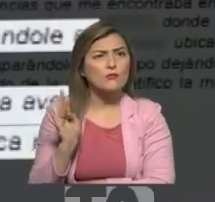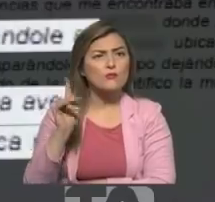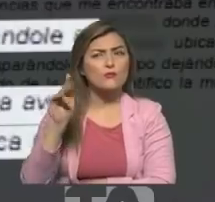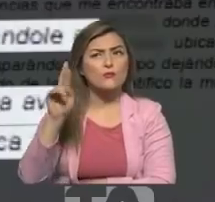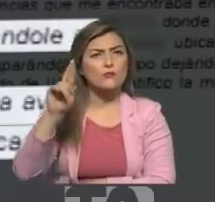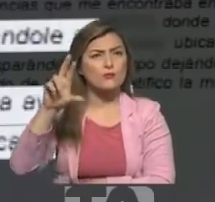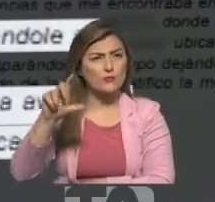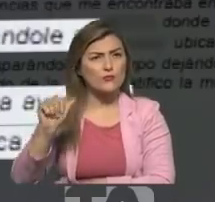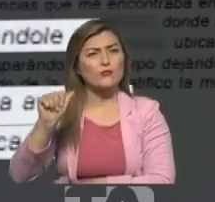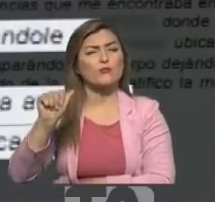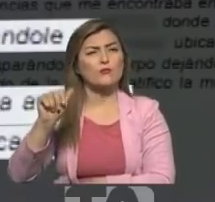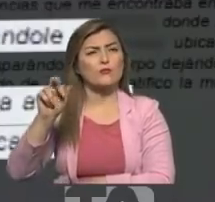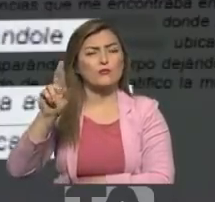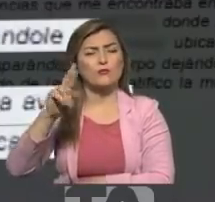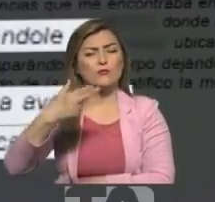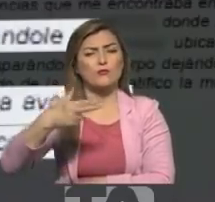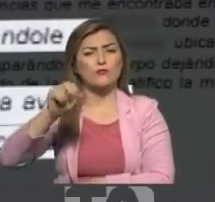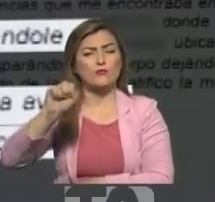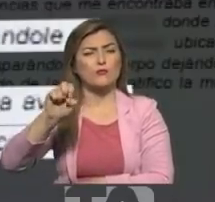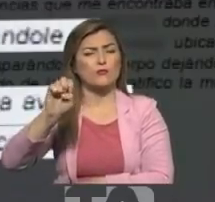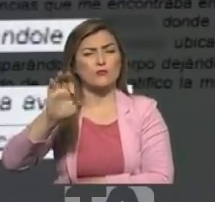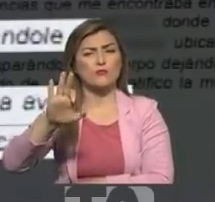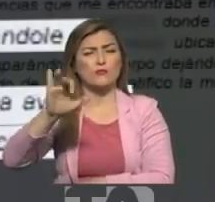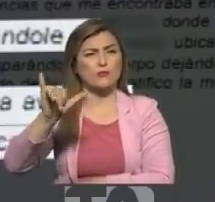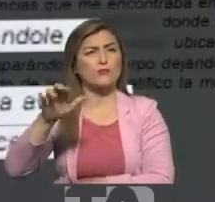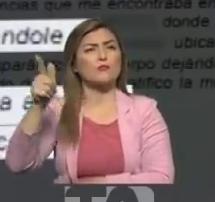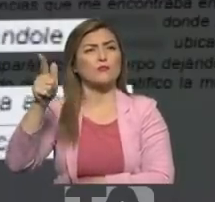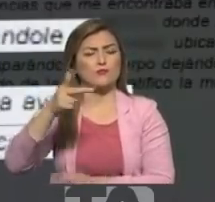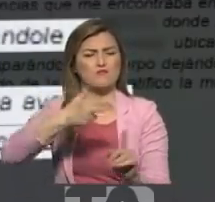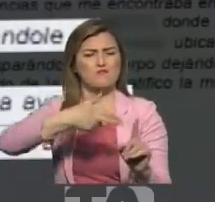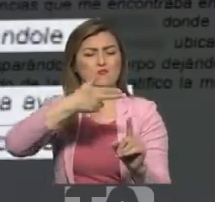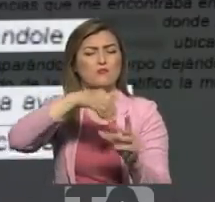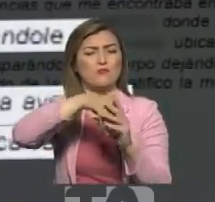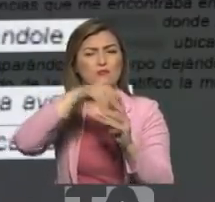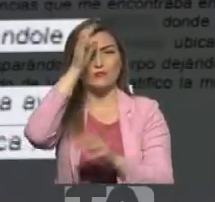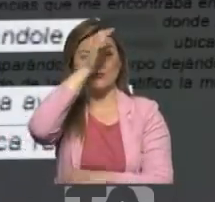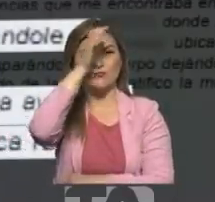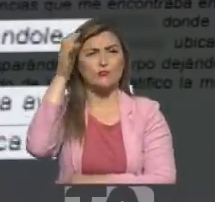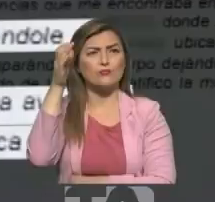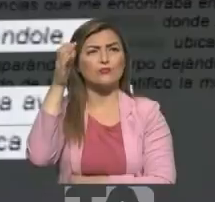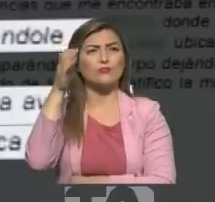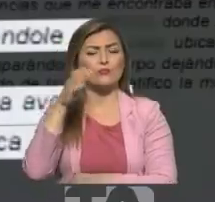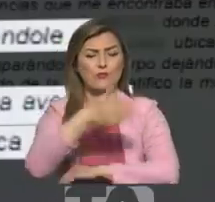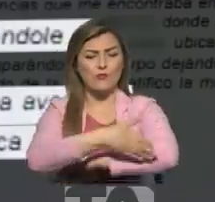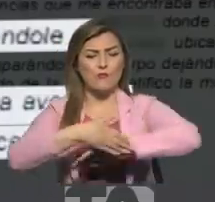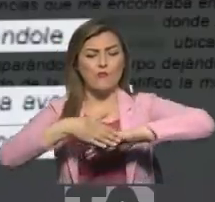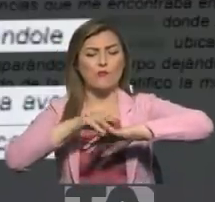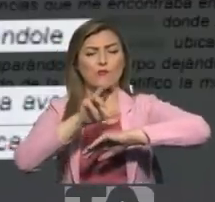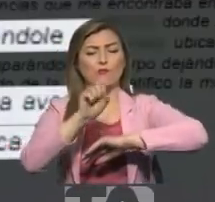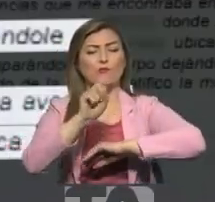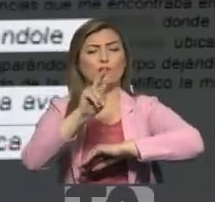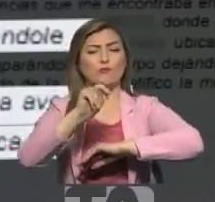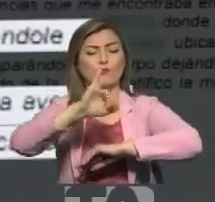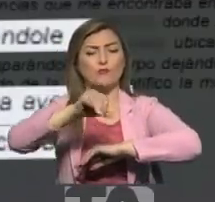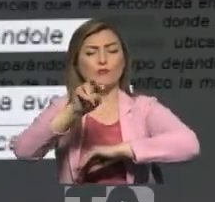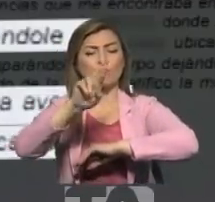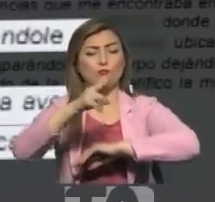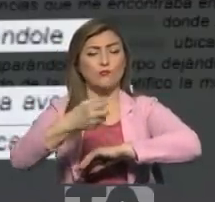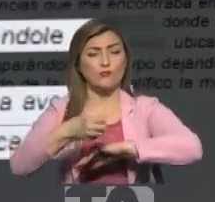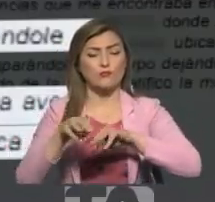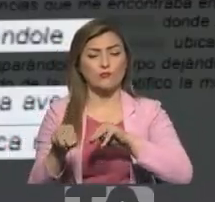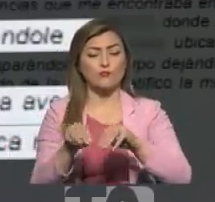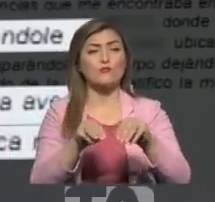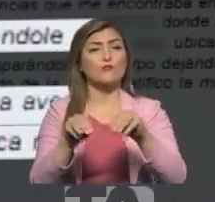Carla Cecilia Rochetti León, la habían asesinado dentro de la clínica, ubicada en la avenida San Jorge a la altura de un centro